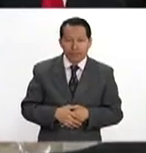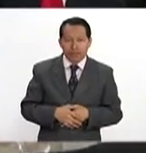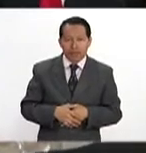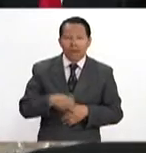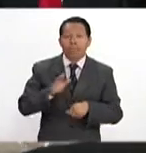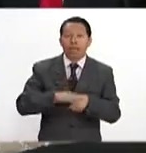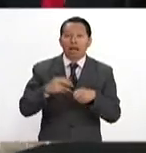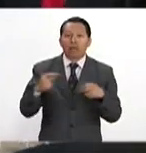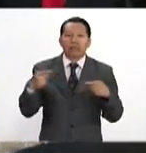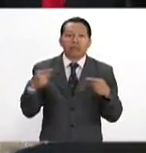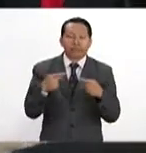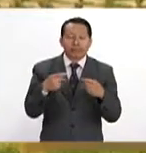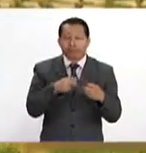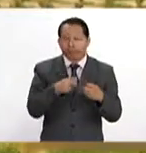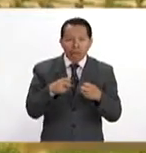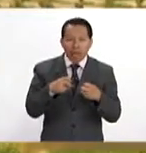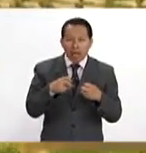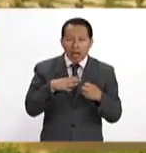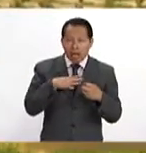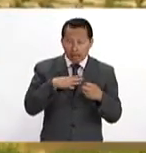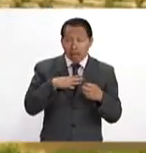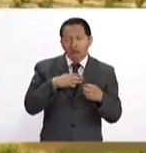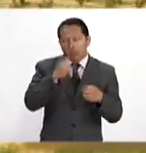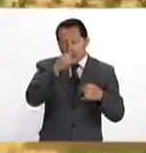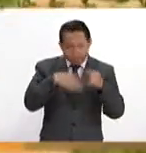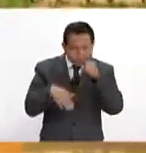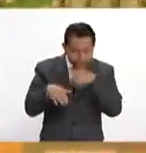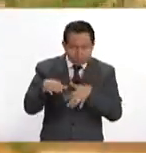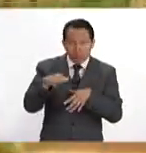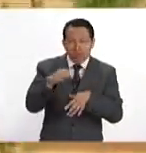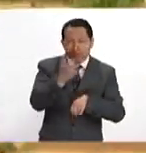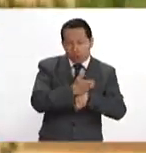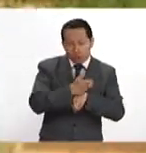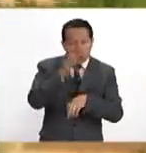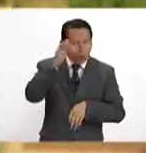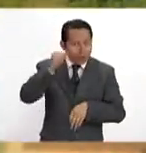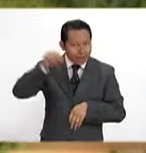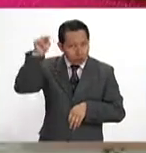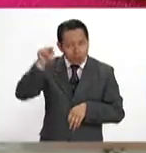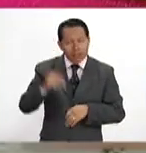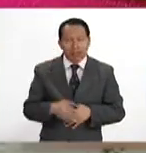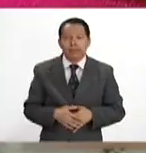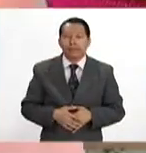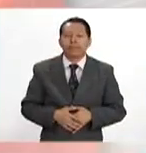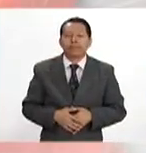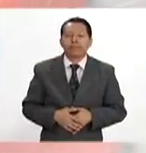Crece la tensión entre Estados Unidos y Corea del Norte tras amenazas entre ambos gobiernos.